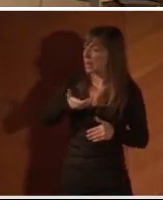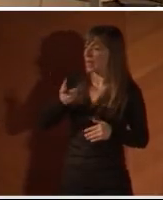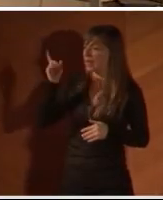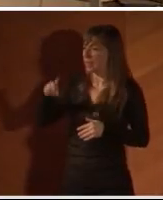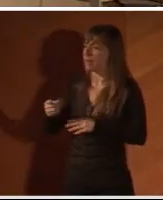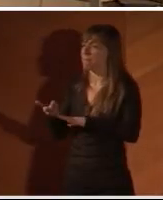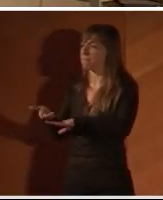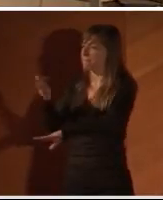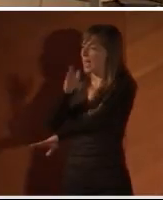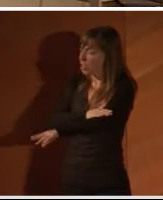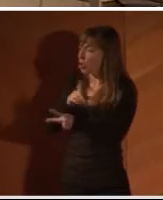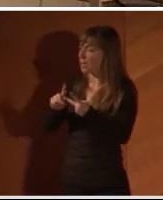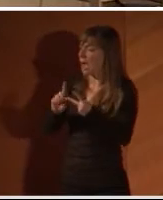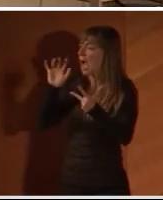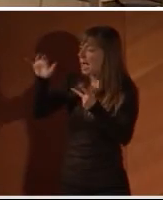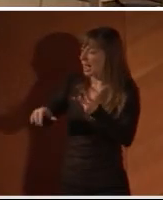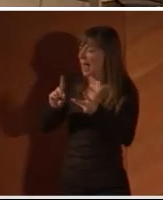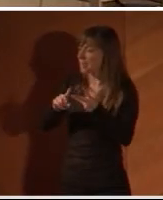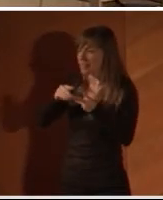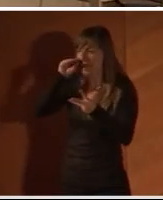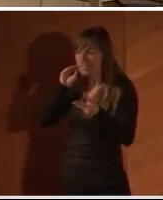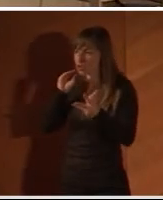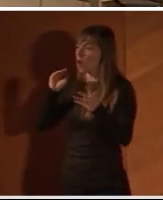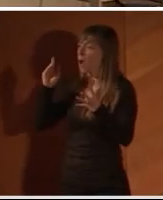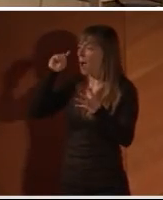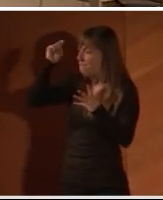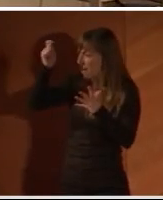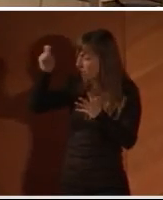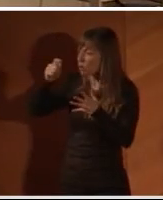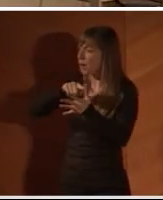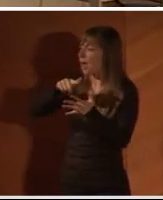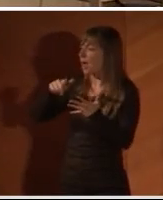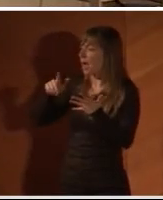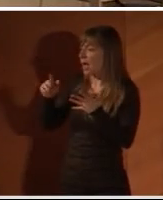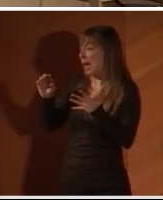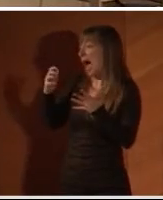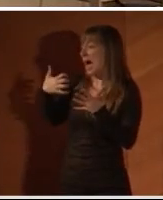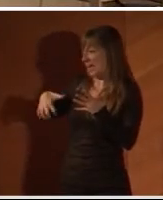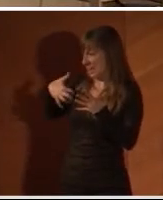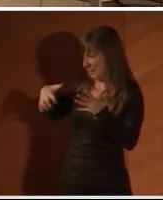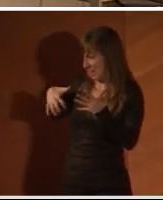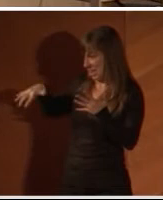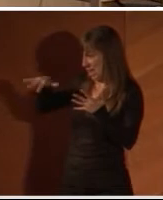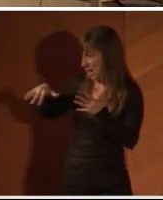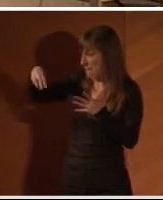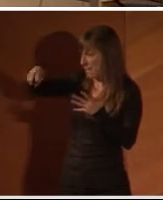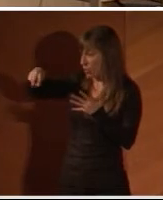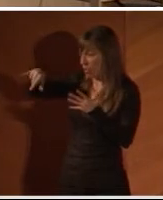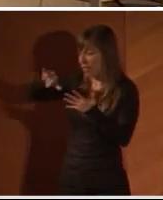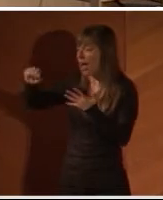los ayuntamientos de Cádiz, Castellón, Pamplona, Mendoza, en Argentina este último, y Nariño, en